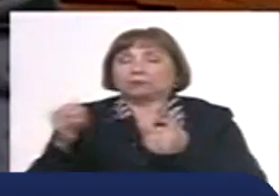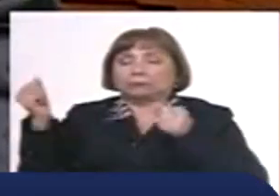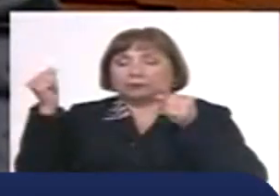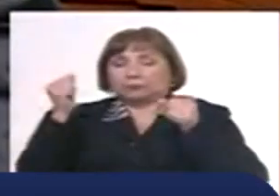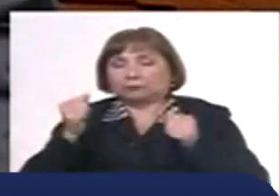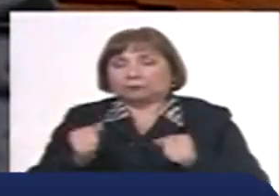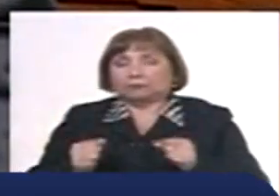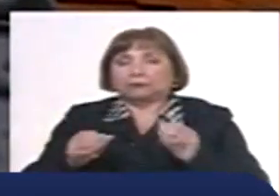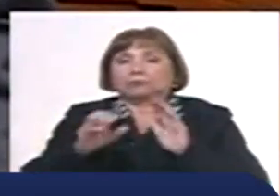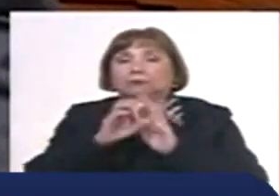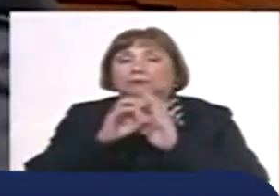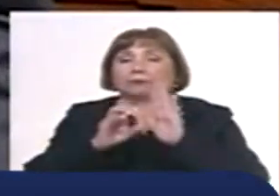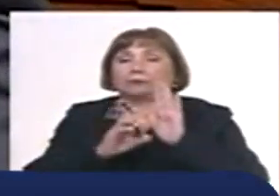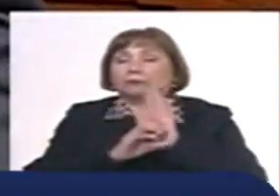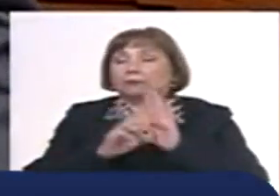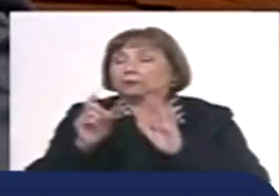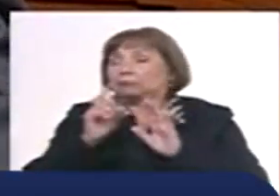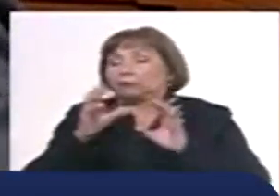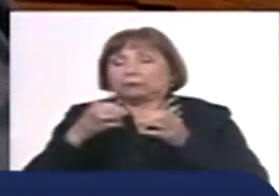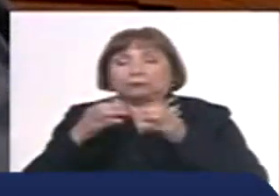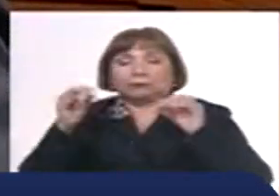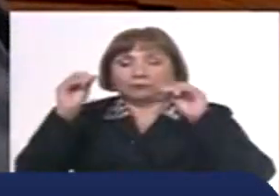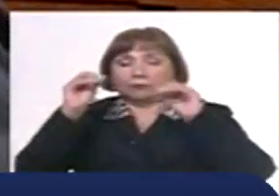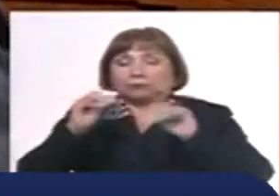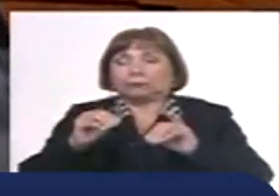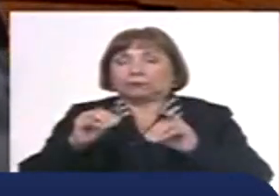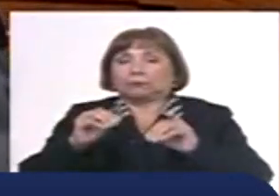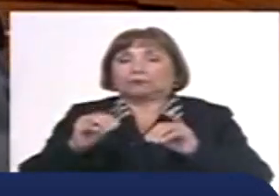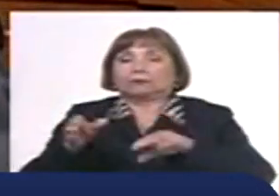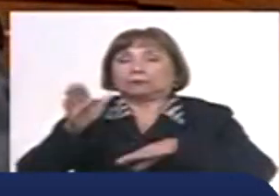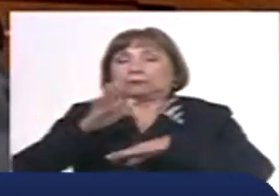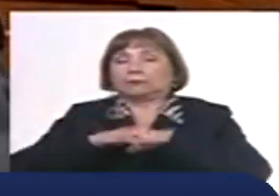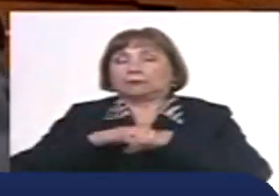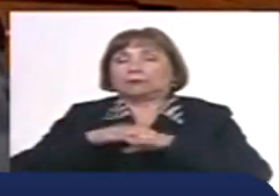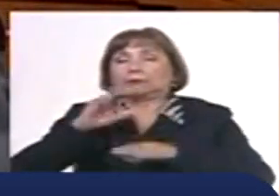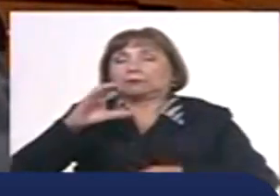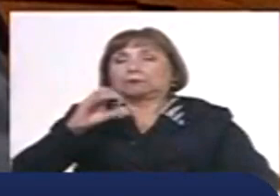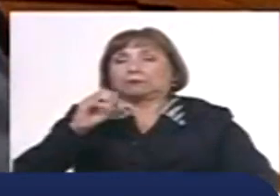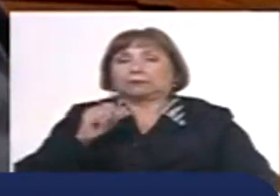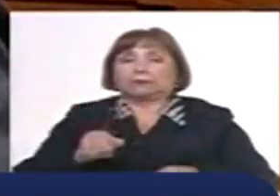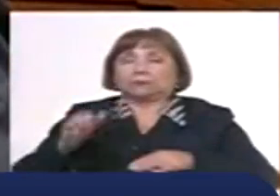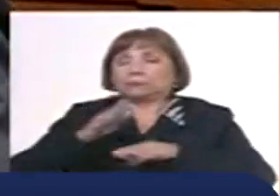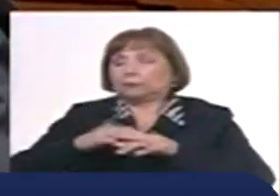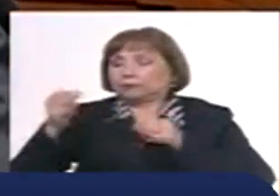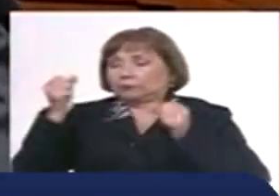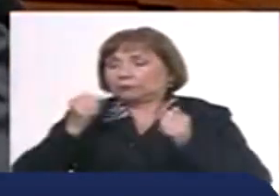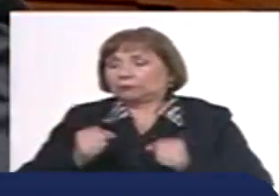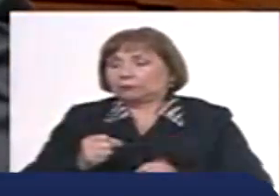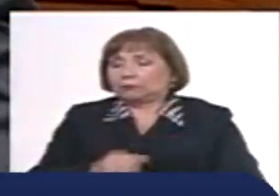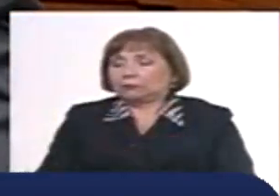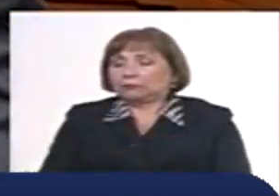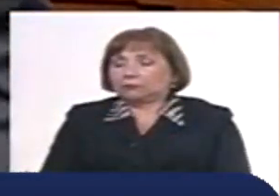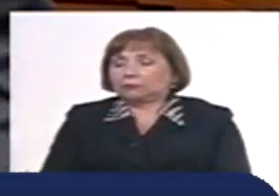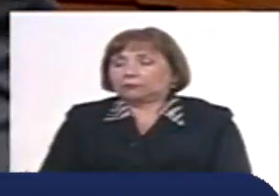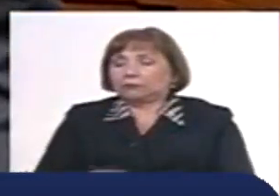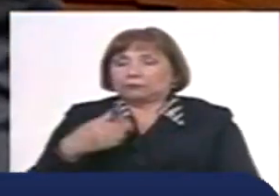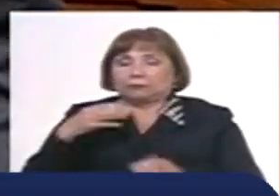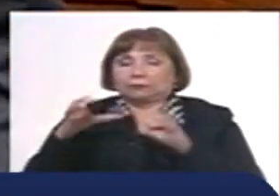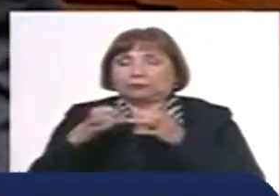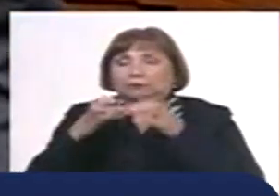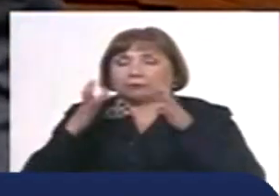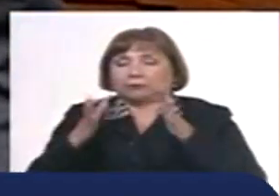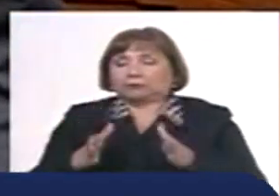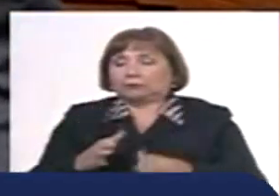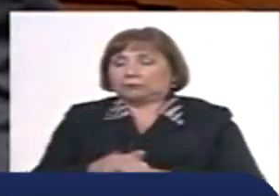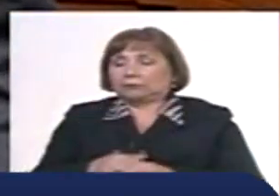poder constituido no se coloque por encima del poder soberano. Los